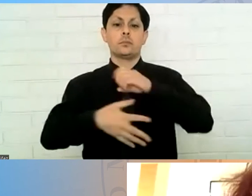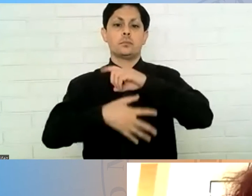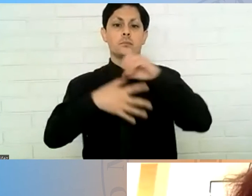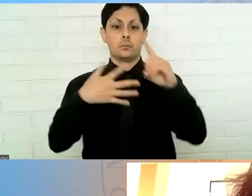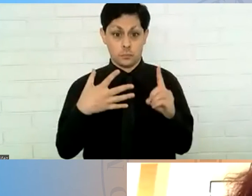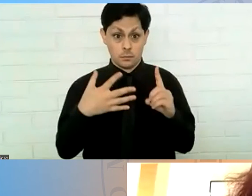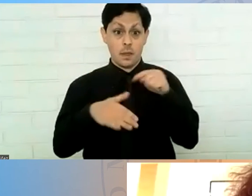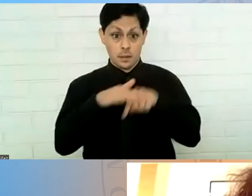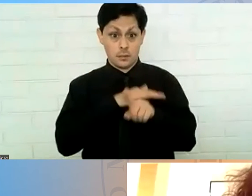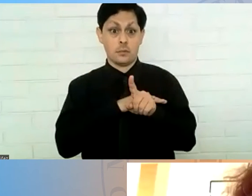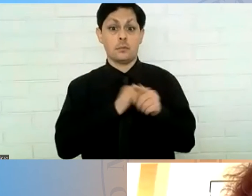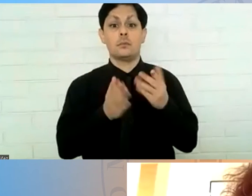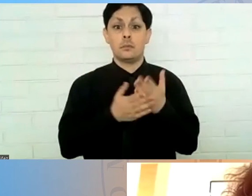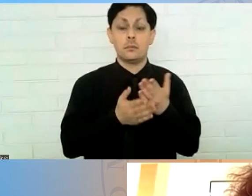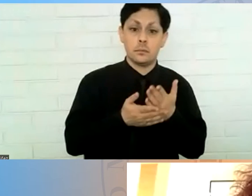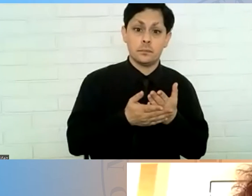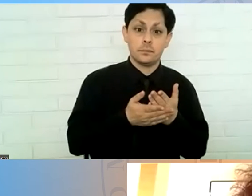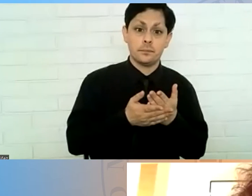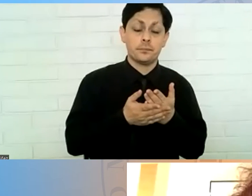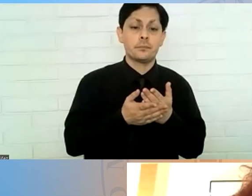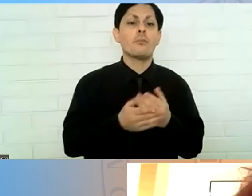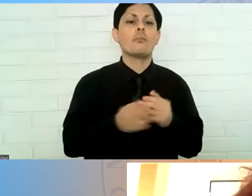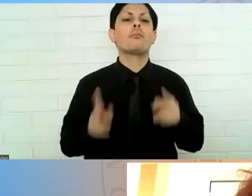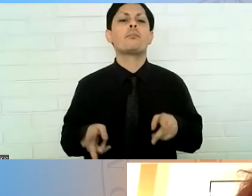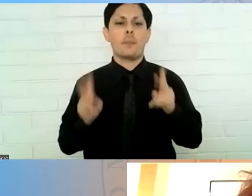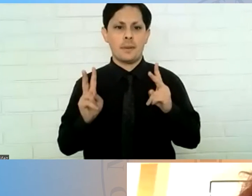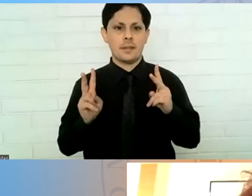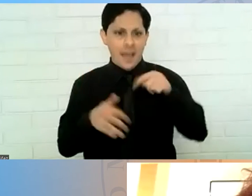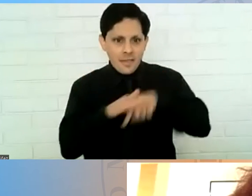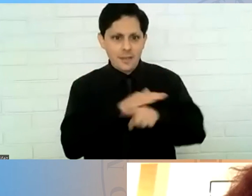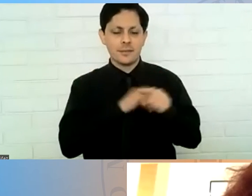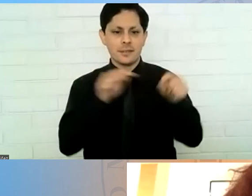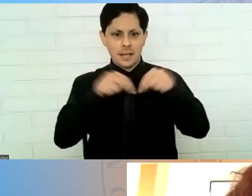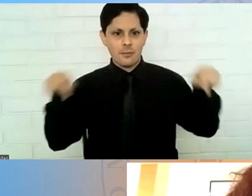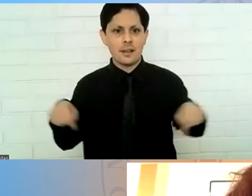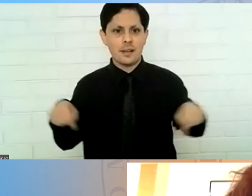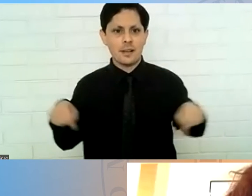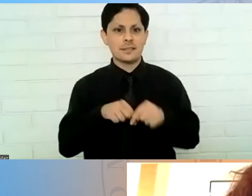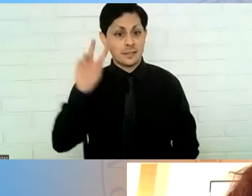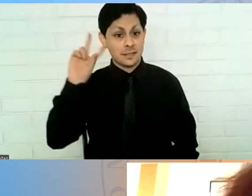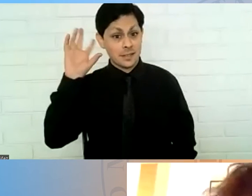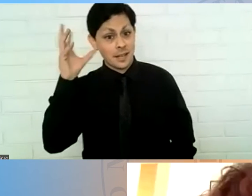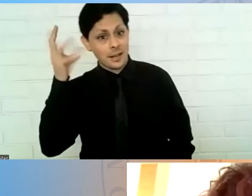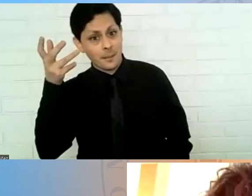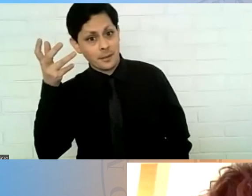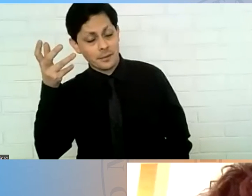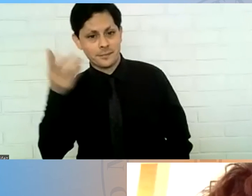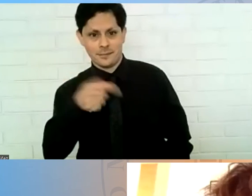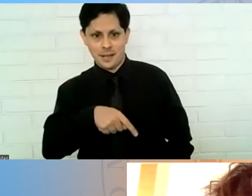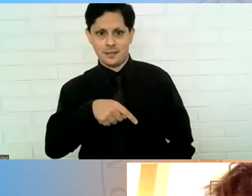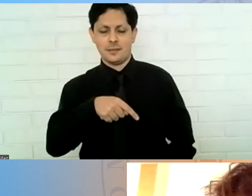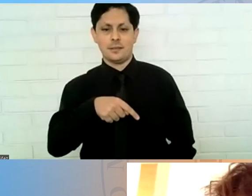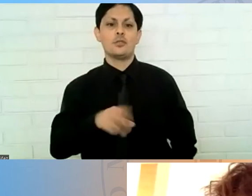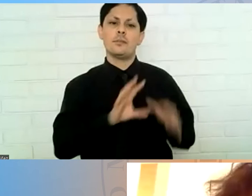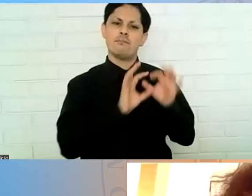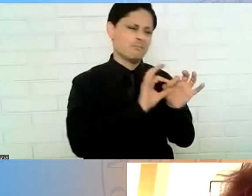del aula, ya cuando lo estamos formando, es lo que nos permite hacer esos cambios. Entonces yo le agradezco a